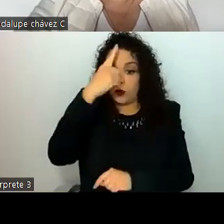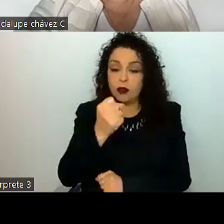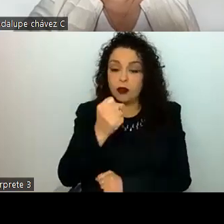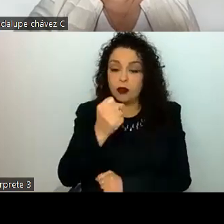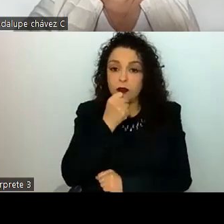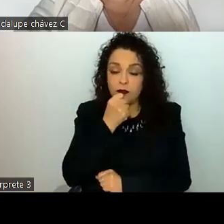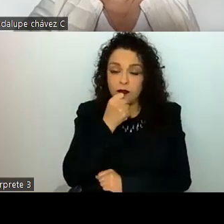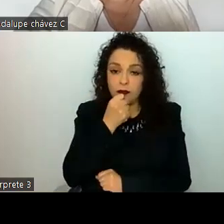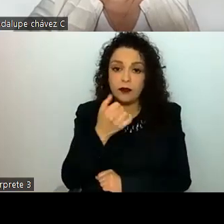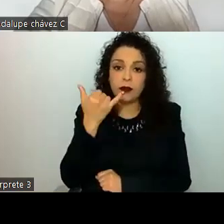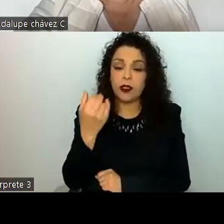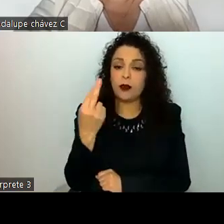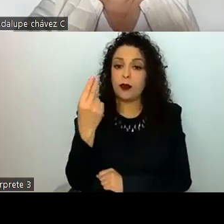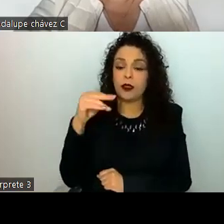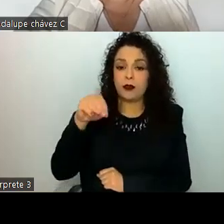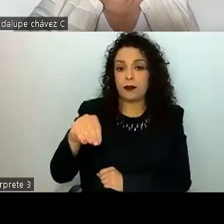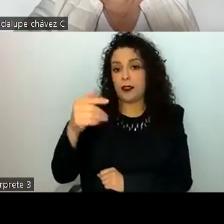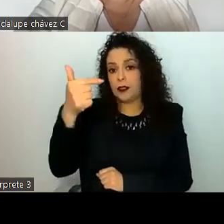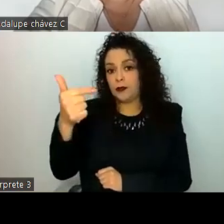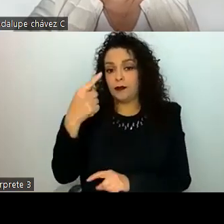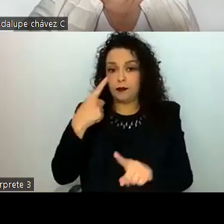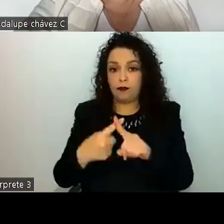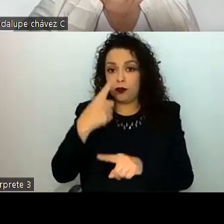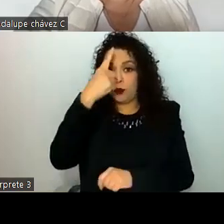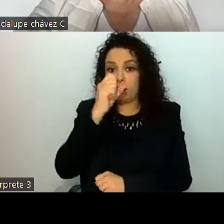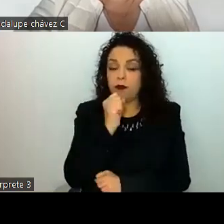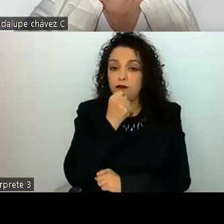25 megabytes por segundo de